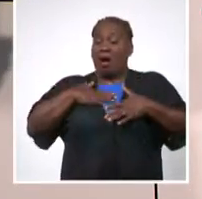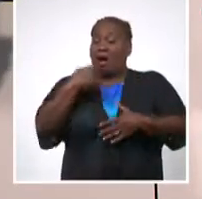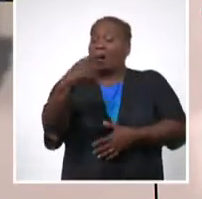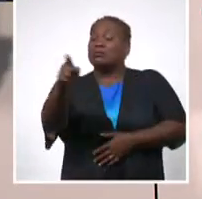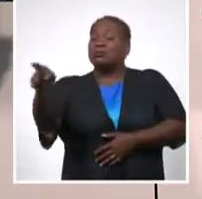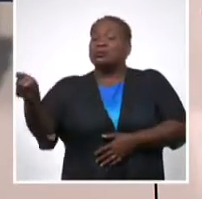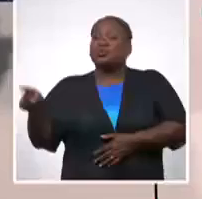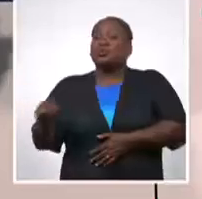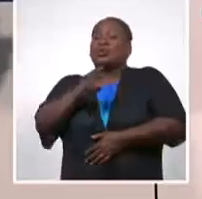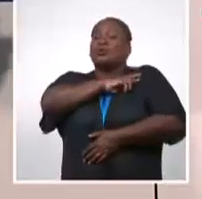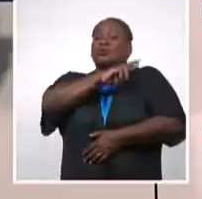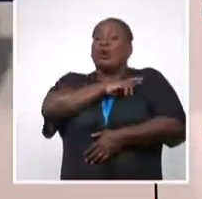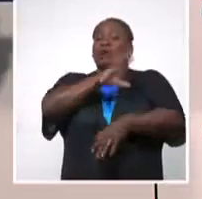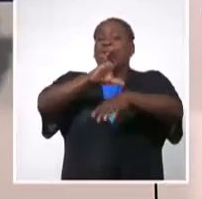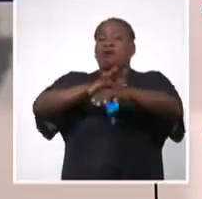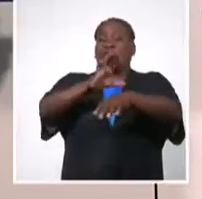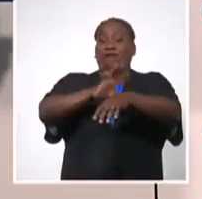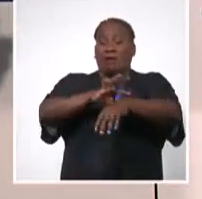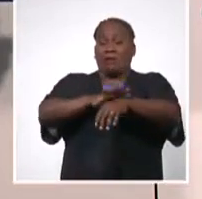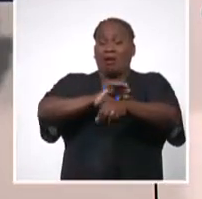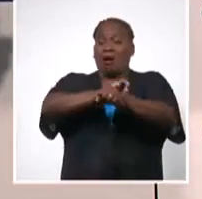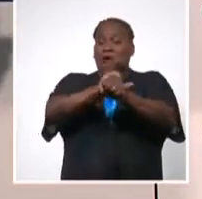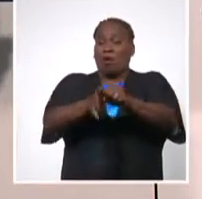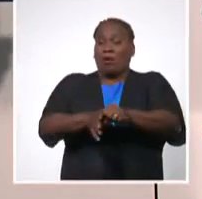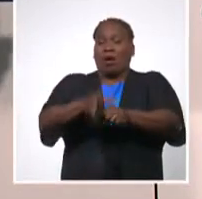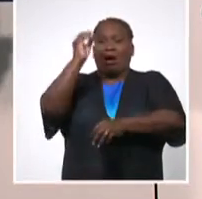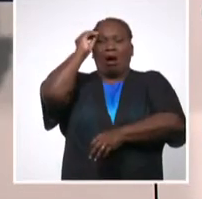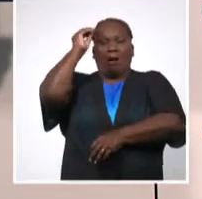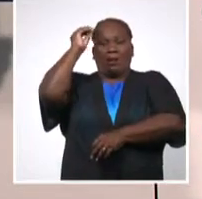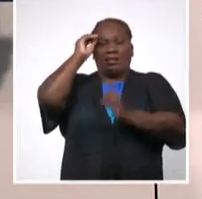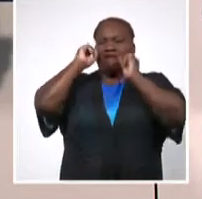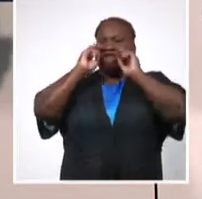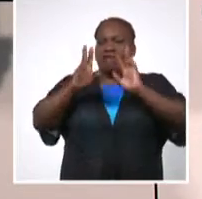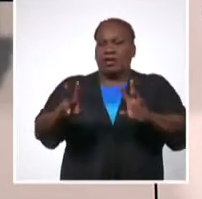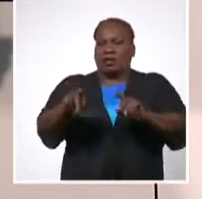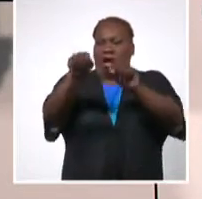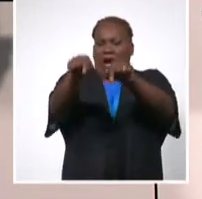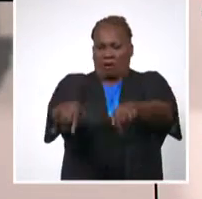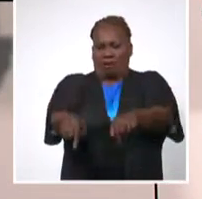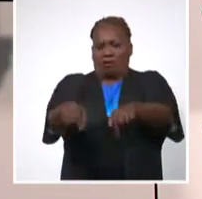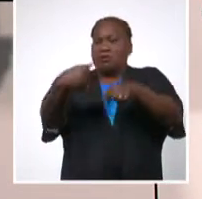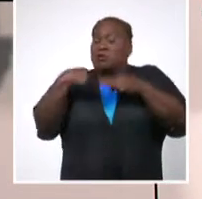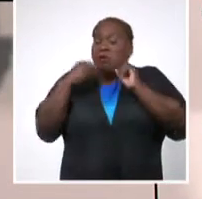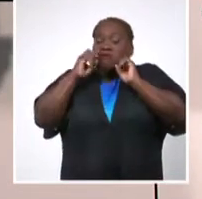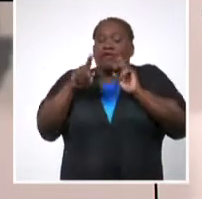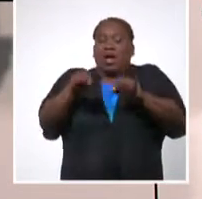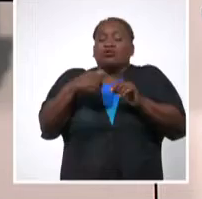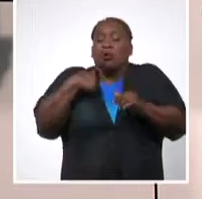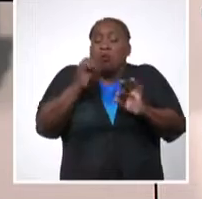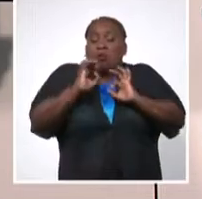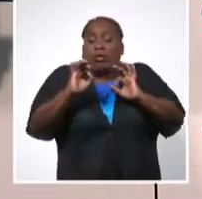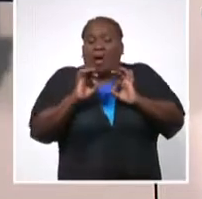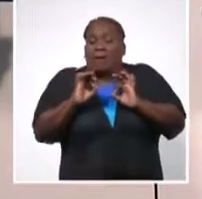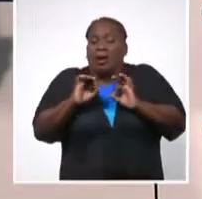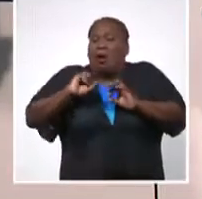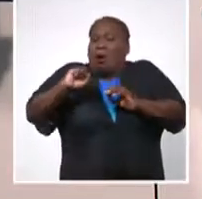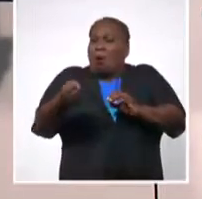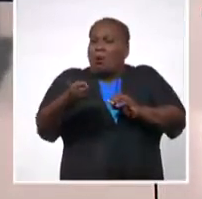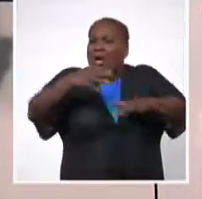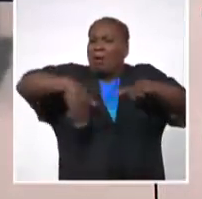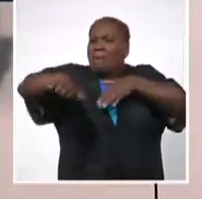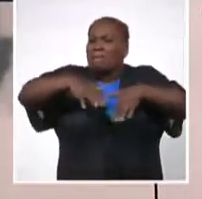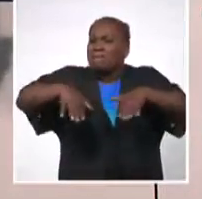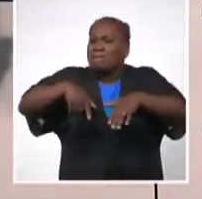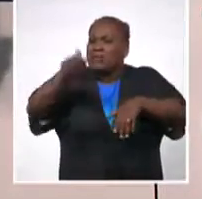la enfermedad, entendámoslo, hay que aprender a convivir con ella. Nadie está obligado a ir a una playa o a